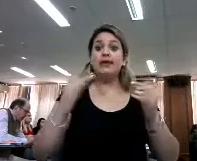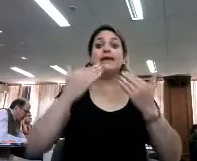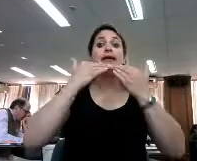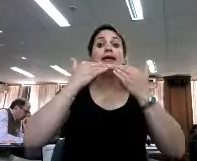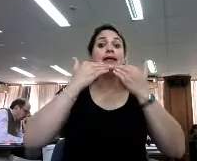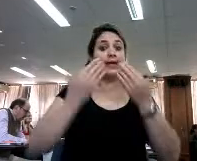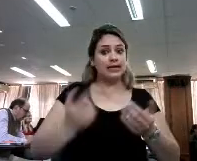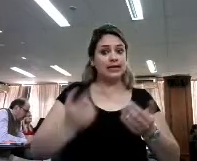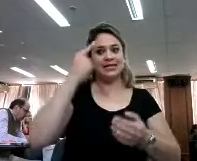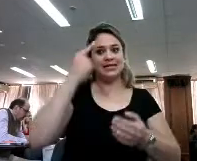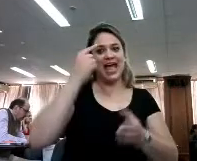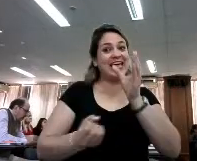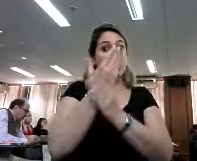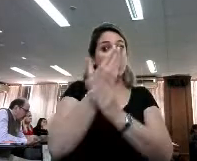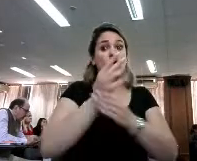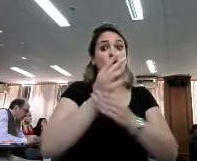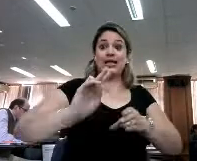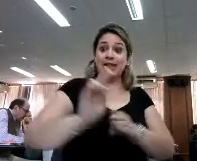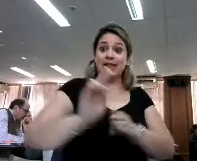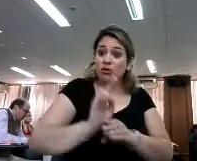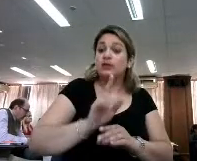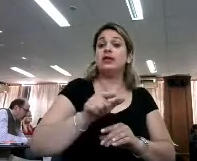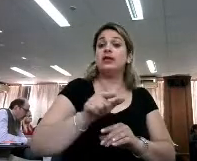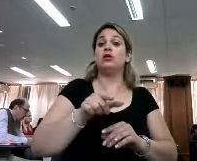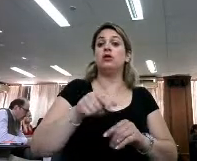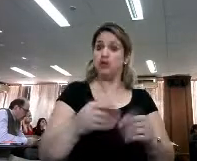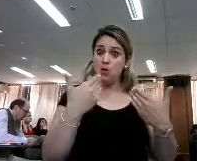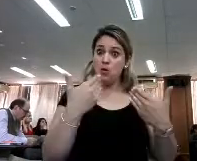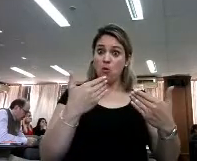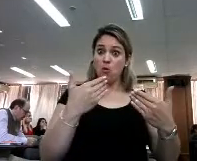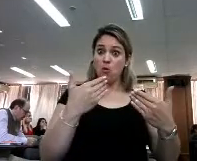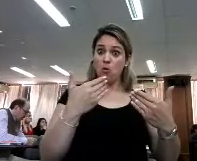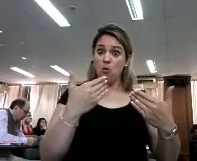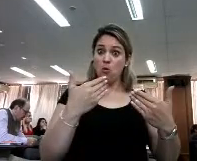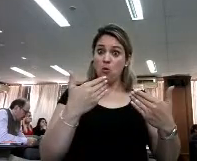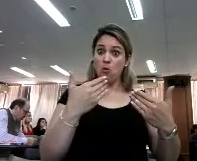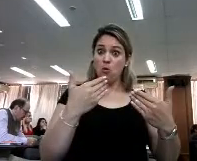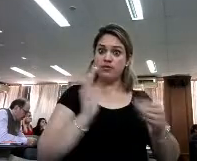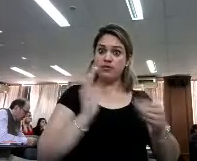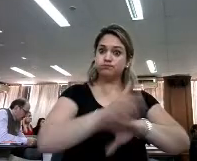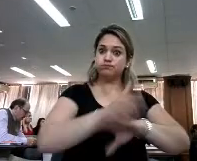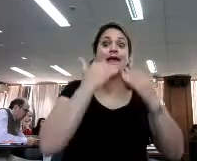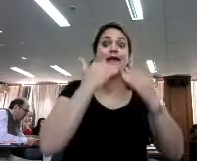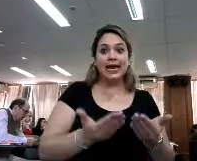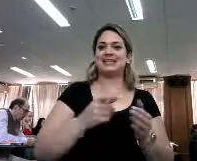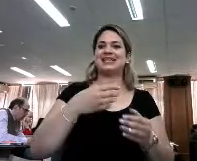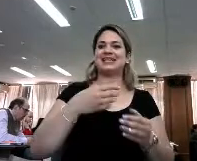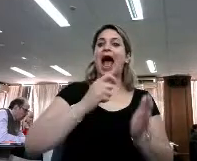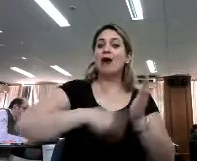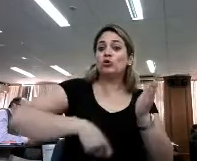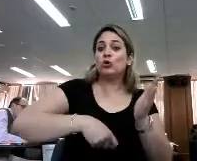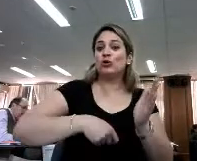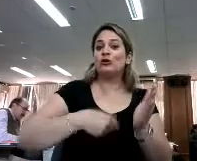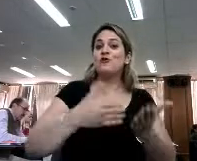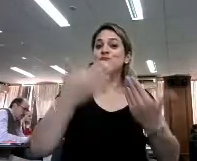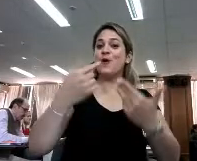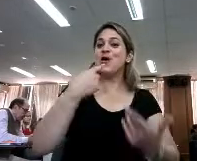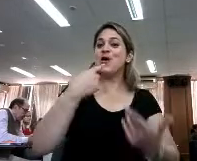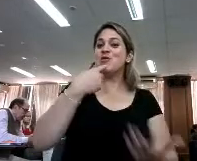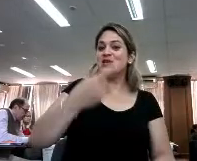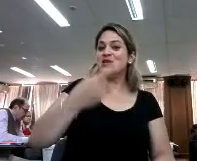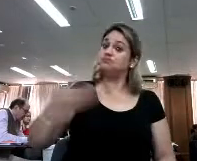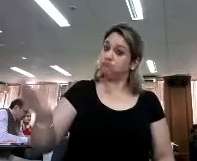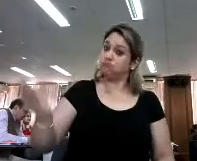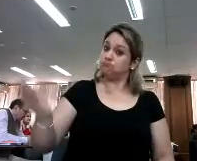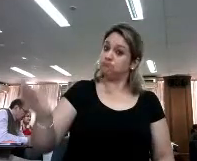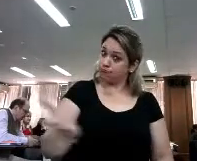los creadores están protegidos que los usuarios efectivamente pueden tener acceso. Es gracias a que el autor tiene la facultad de decir, ve,